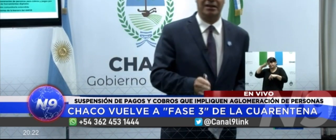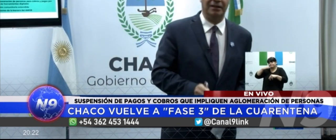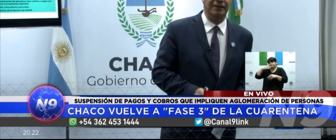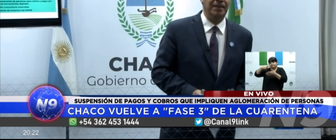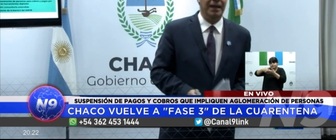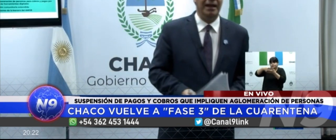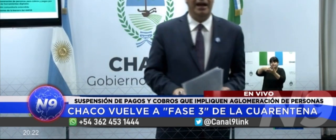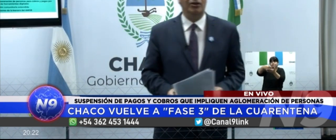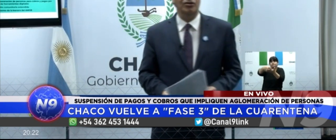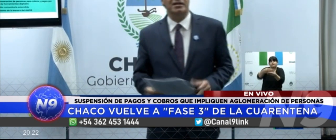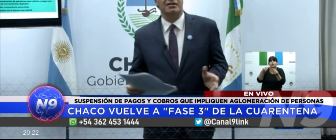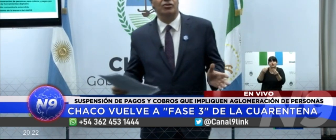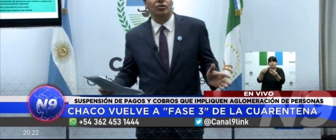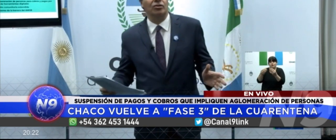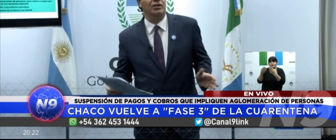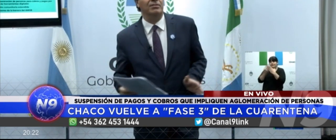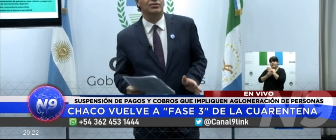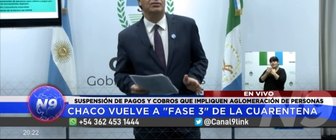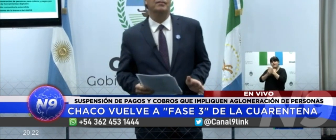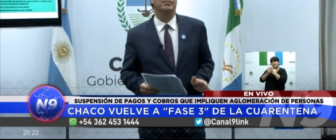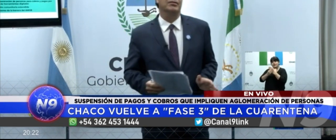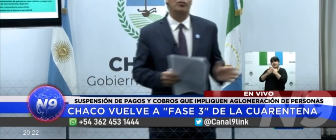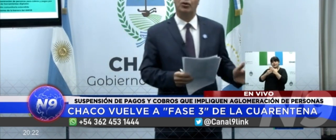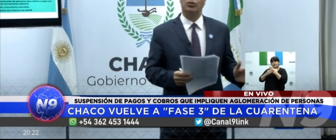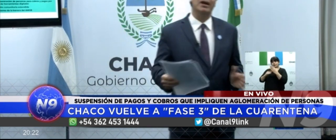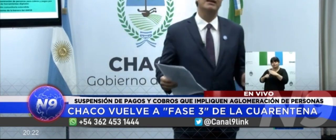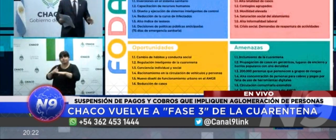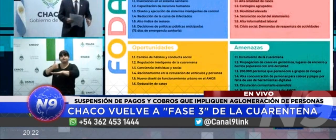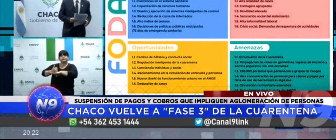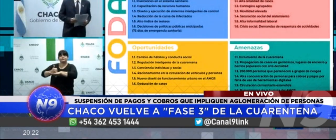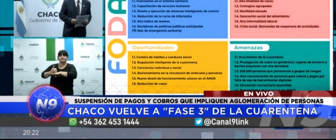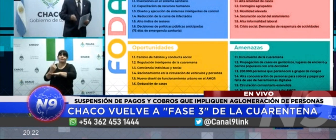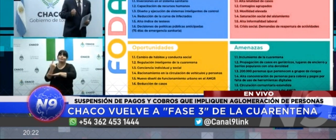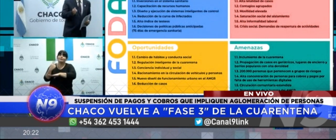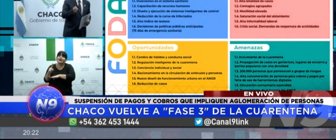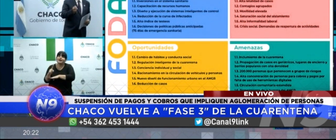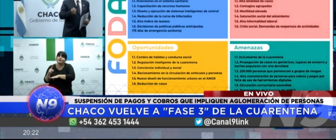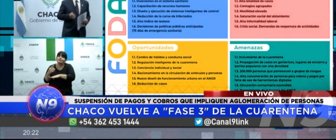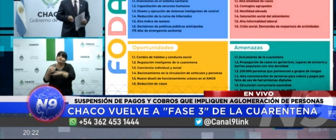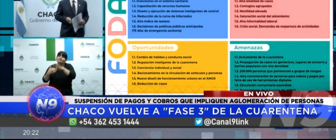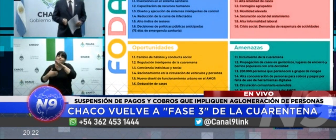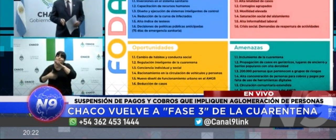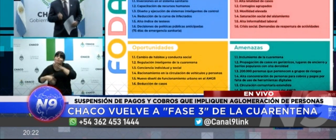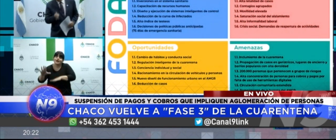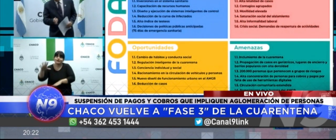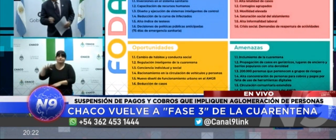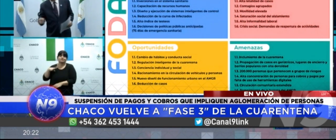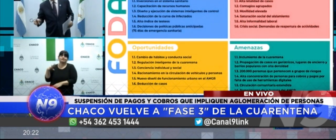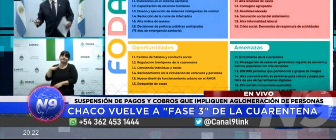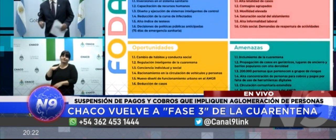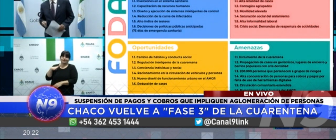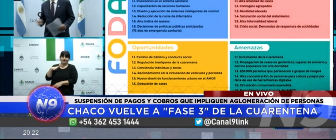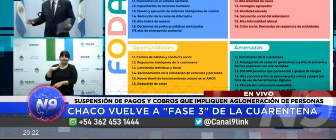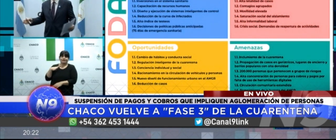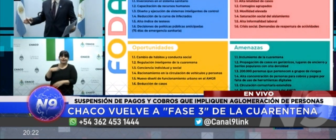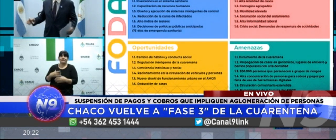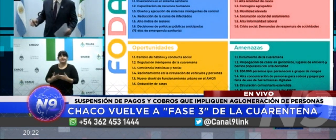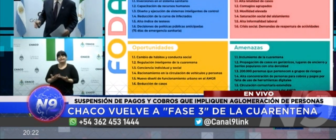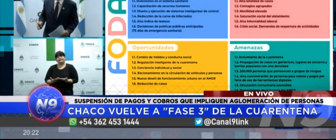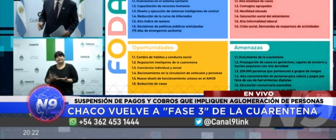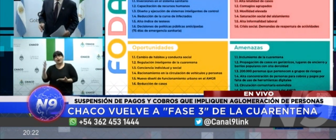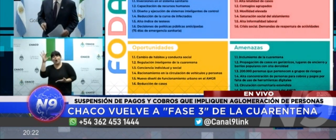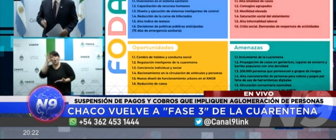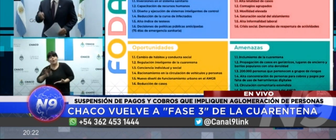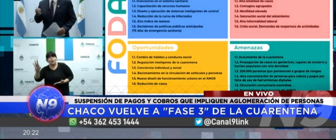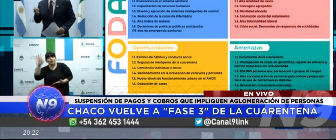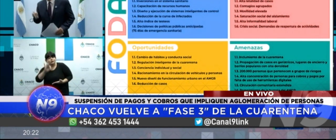insuficiente. Entonces, nosotros tenemos oportunidades y amenazas. ¿Cuáles son nuestras oportunidades? Primero, cambio de hábitos y conducta